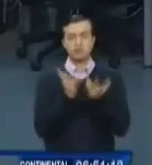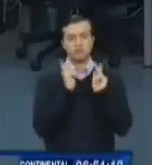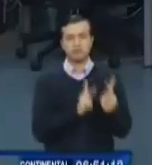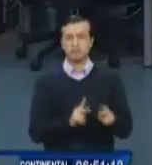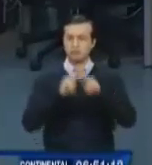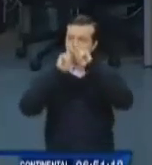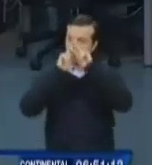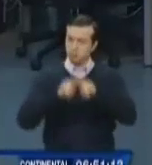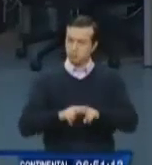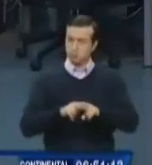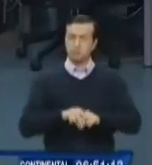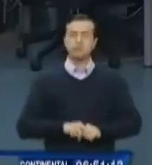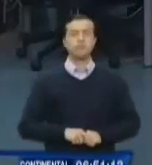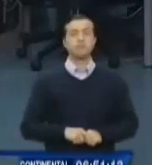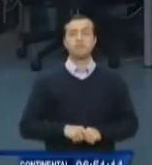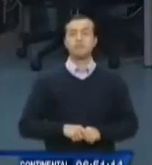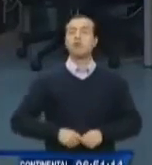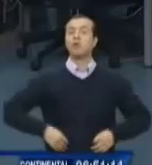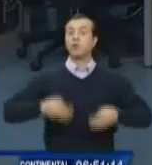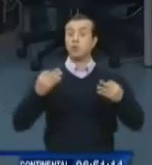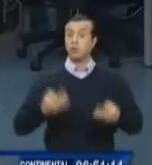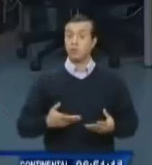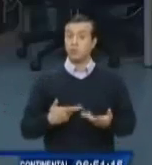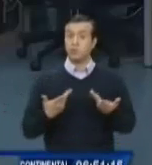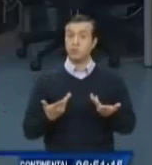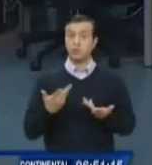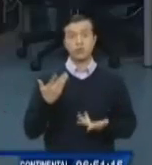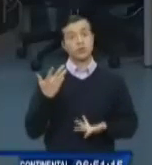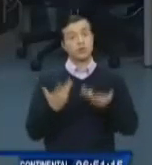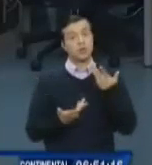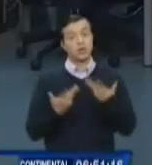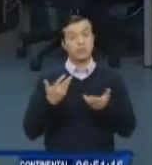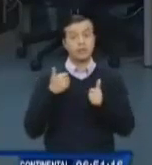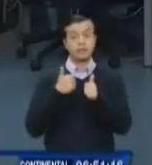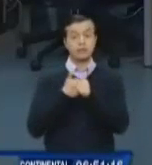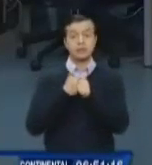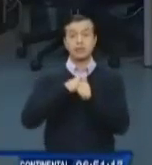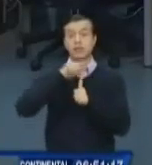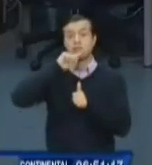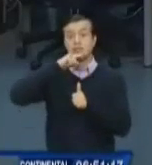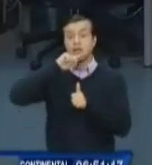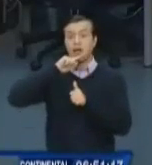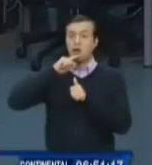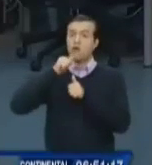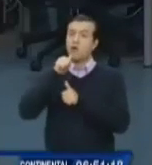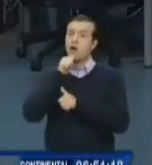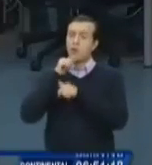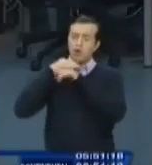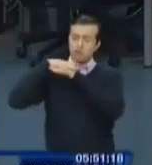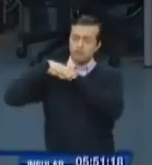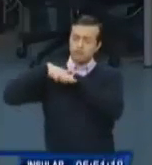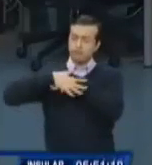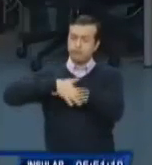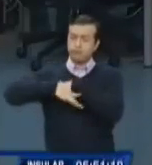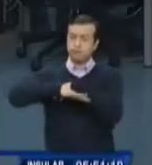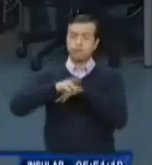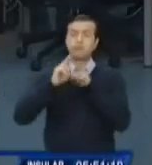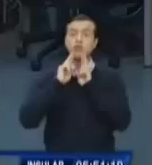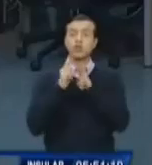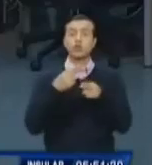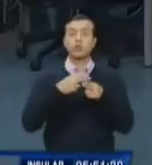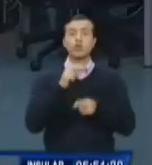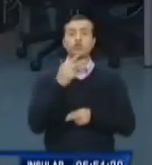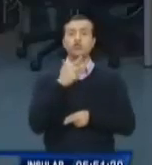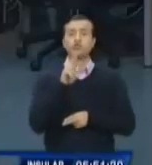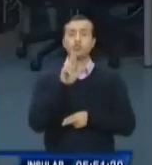de contingencia. Esto en torno al probable descenso de la Ares por el cauce del río Chutichi. Además,